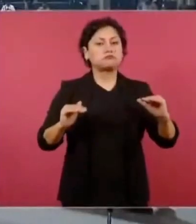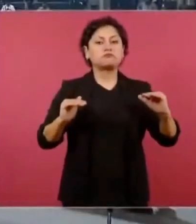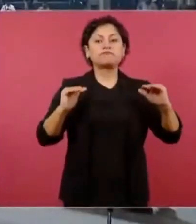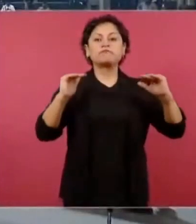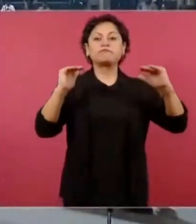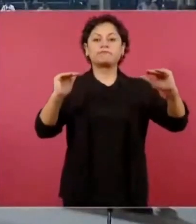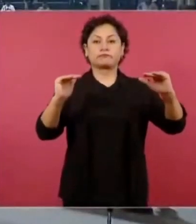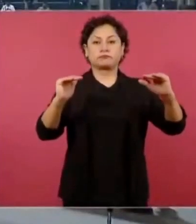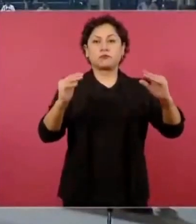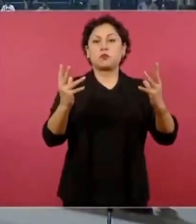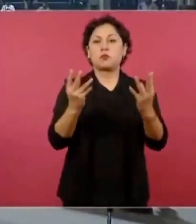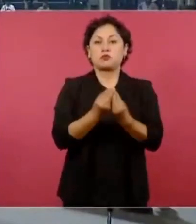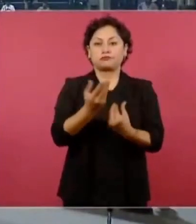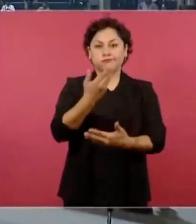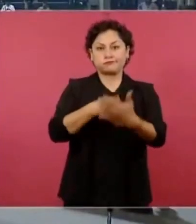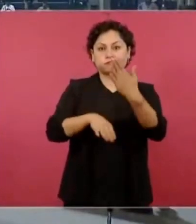así.